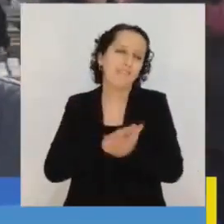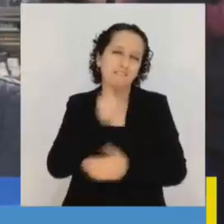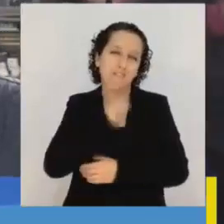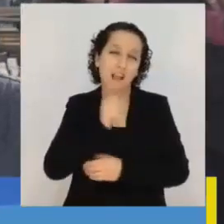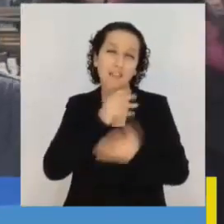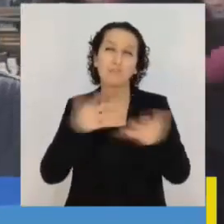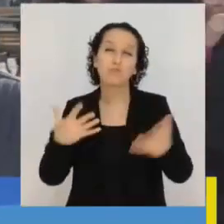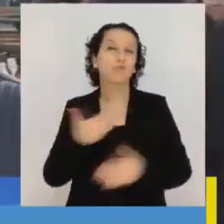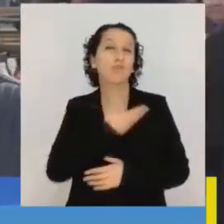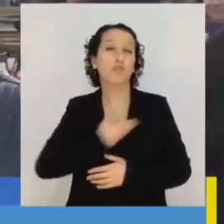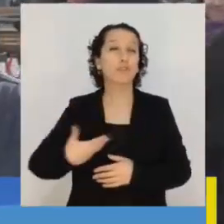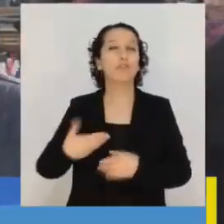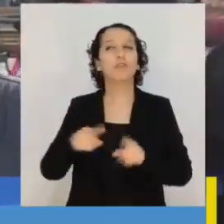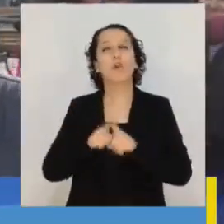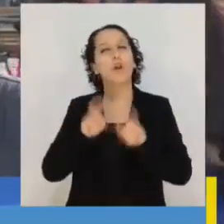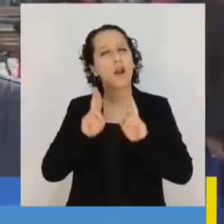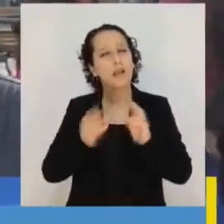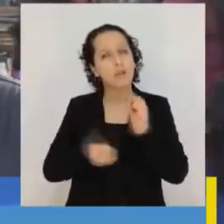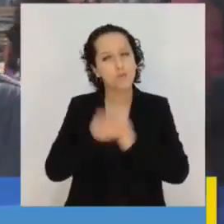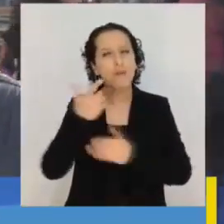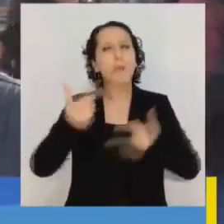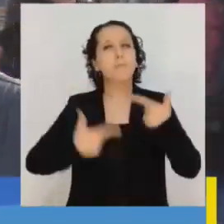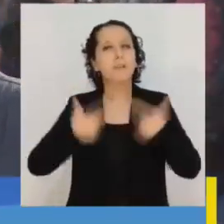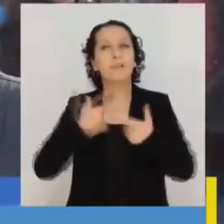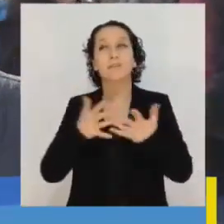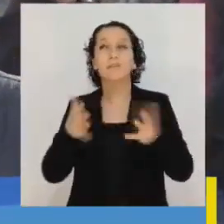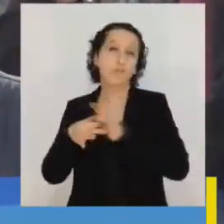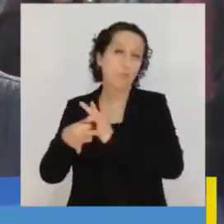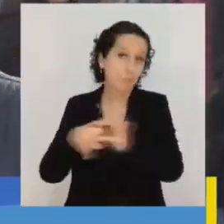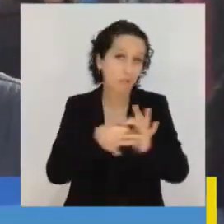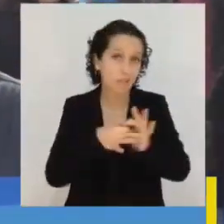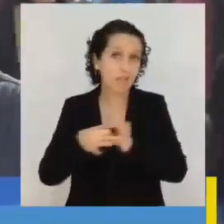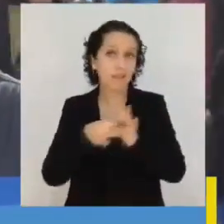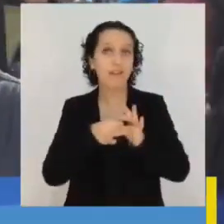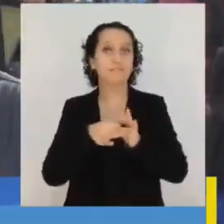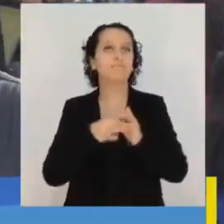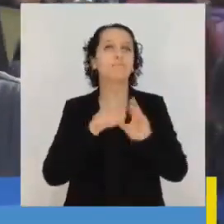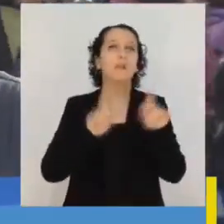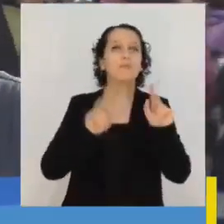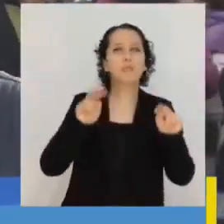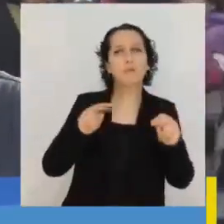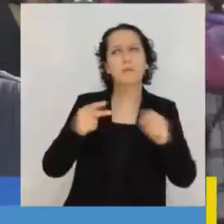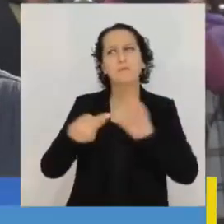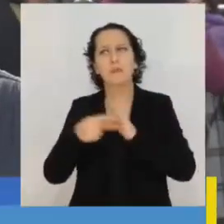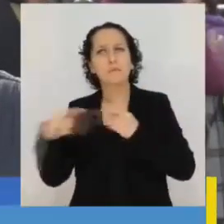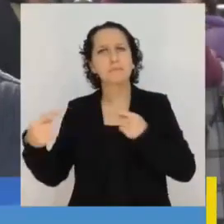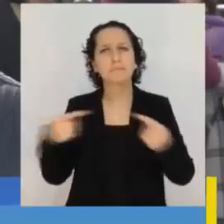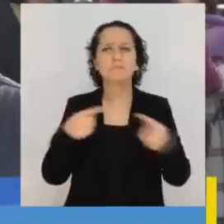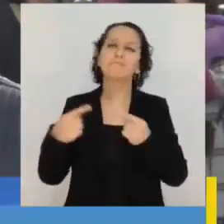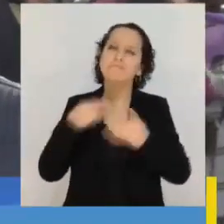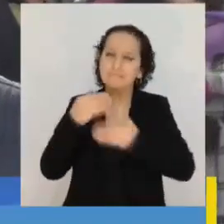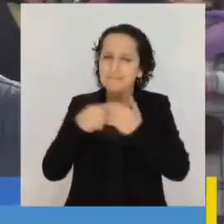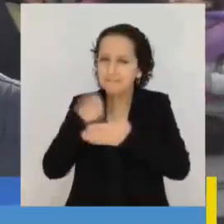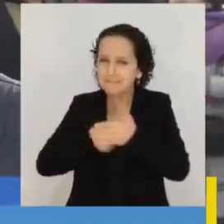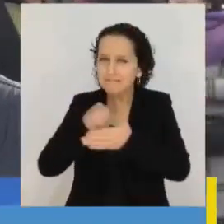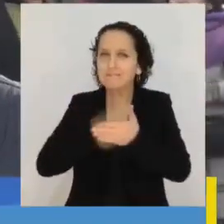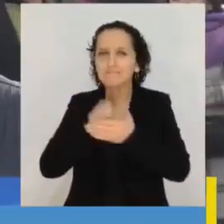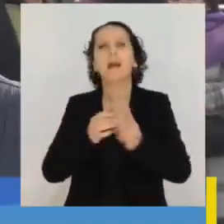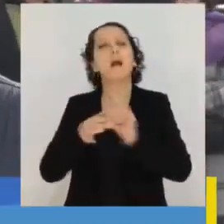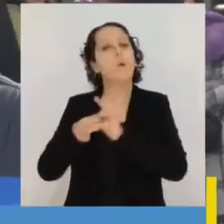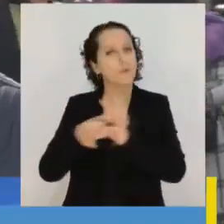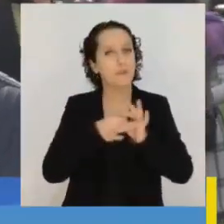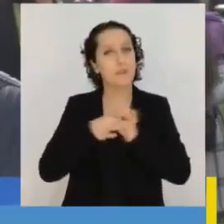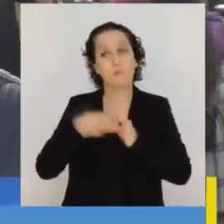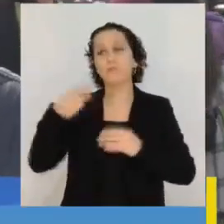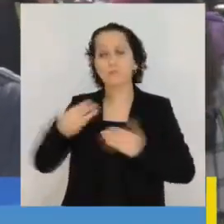poder generar políticas que permitan generar mayor unidad también en los puntos que hay diferencias, donde tenemos que seguir trabajando, y nuestro municipio se está